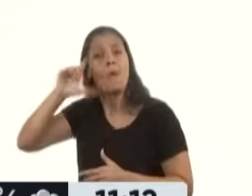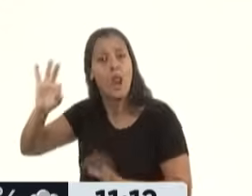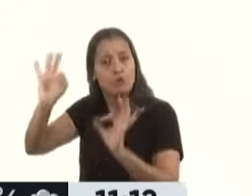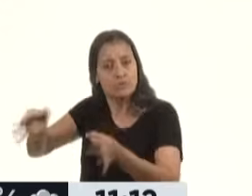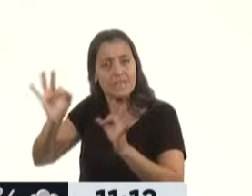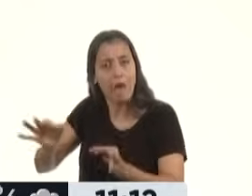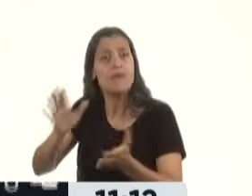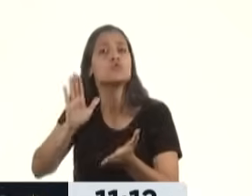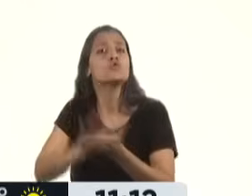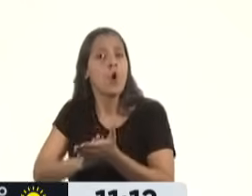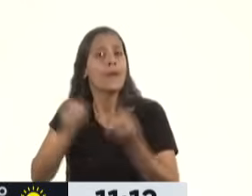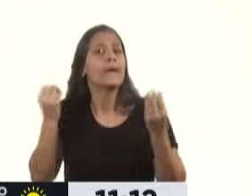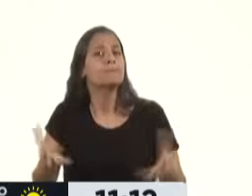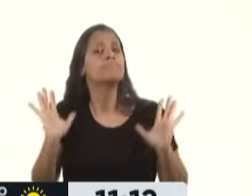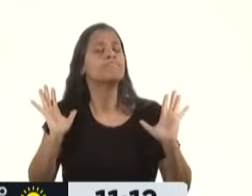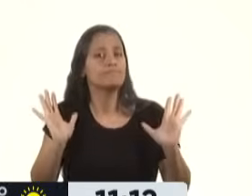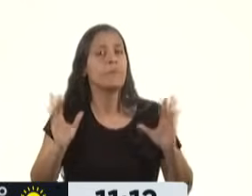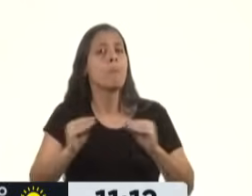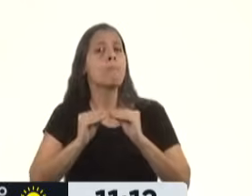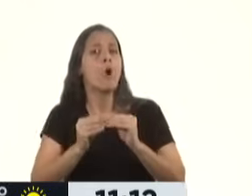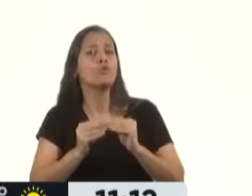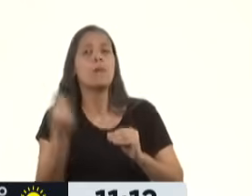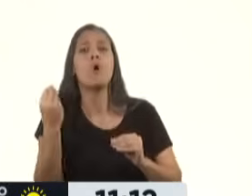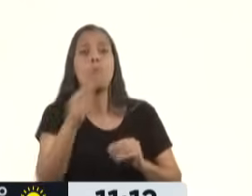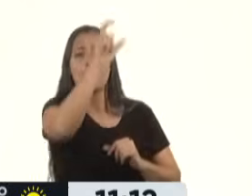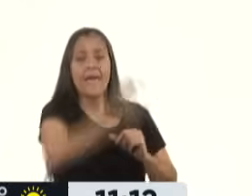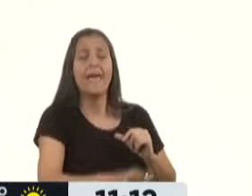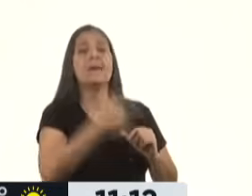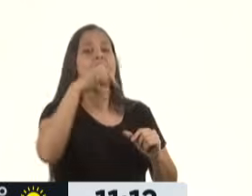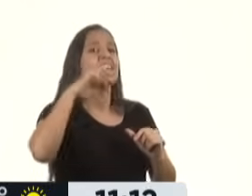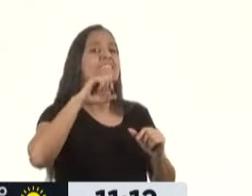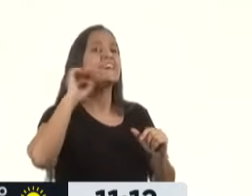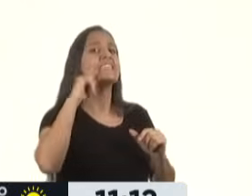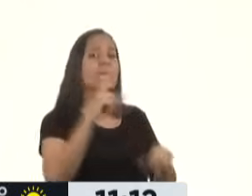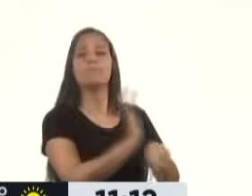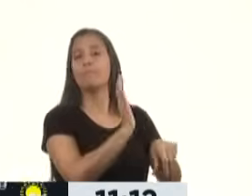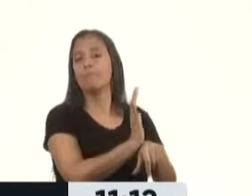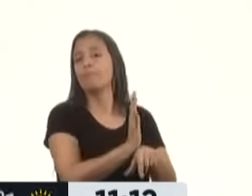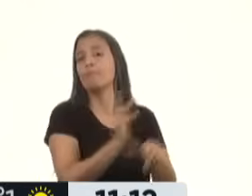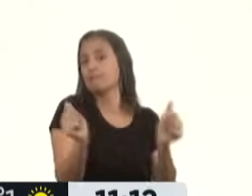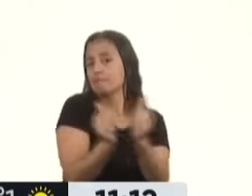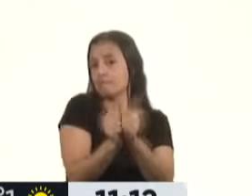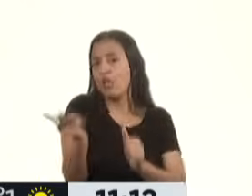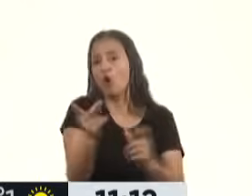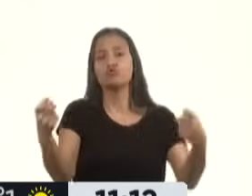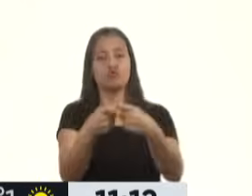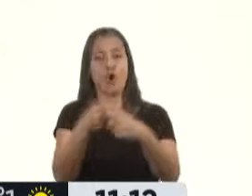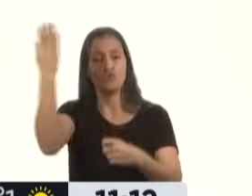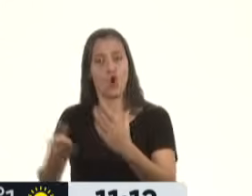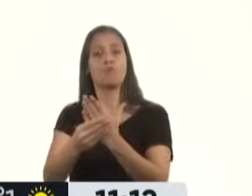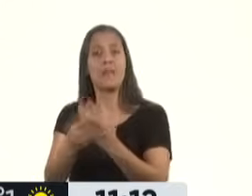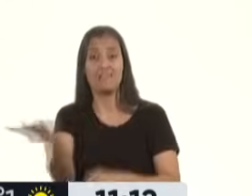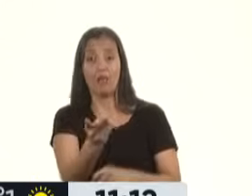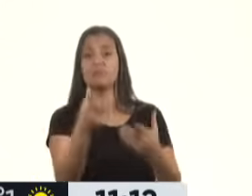sucediera, de lo que iba a ser el motivo, el porqué de la salida de Cereseski, mano derecha de la ministra, debido a que anunció